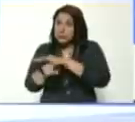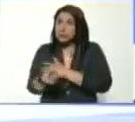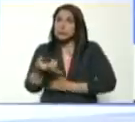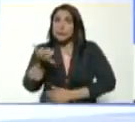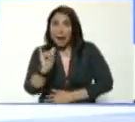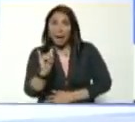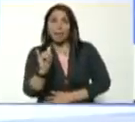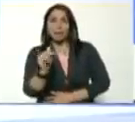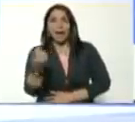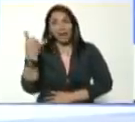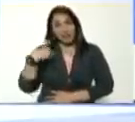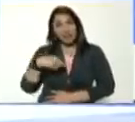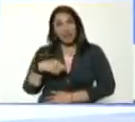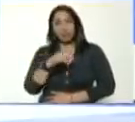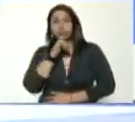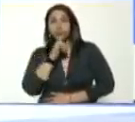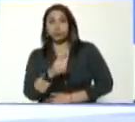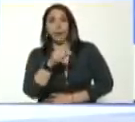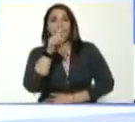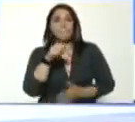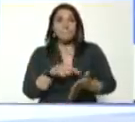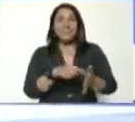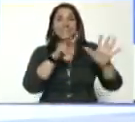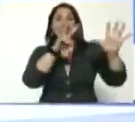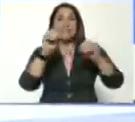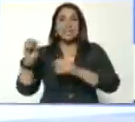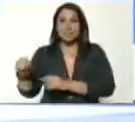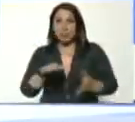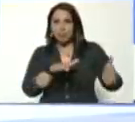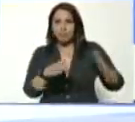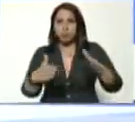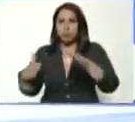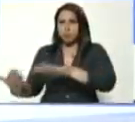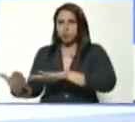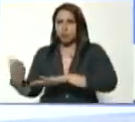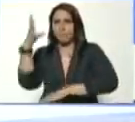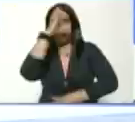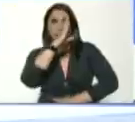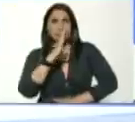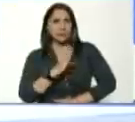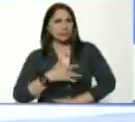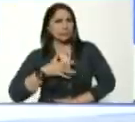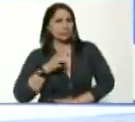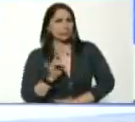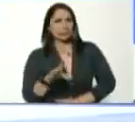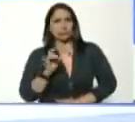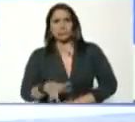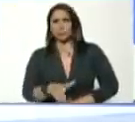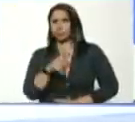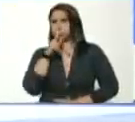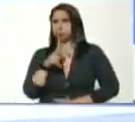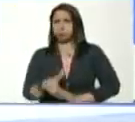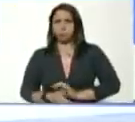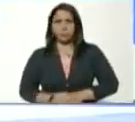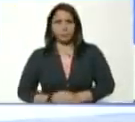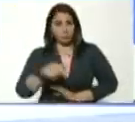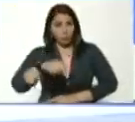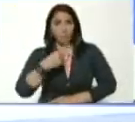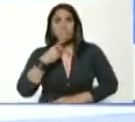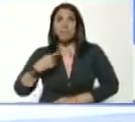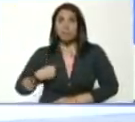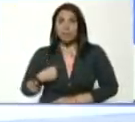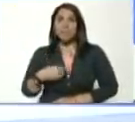Ayer reportaron un récord de 1.700 fallecidos en nuestra hermana Brasil. ¡Qué dolor! Hoy me dicen que